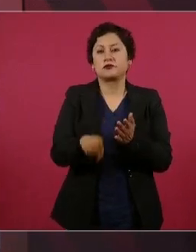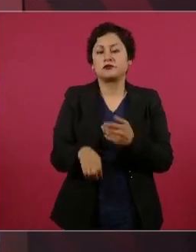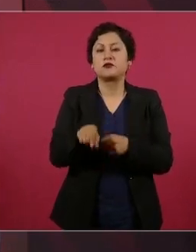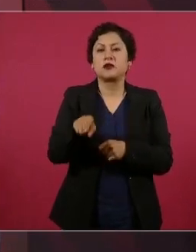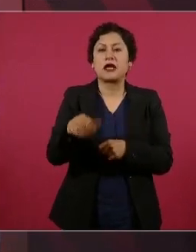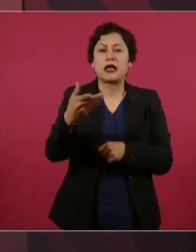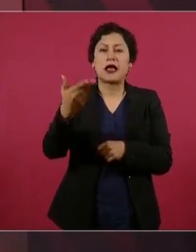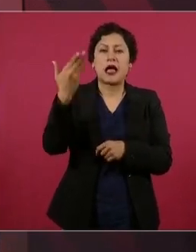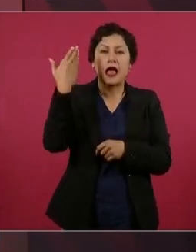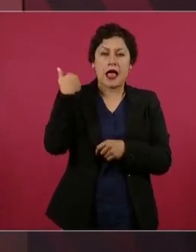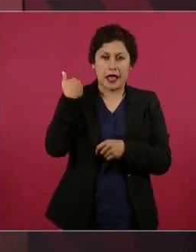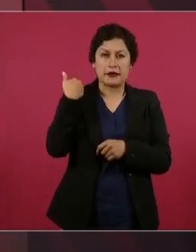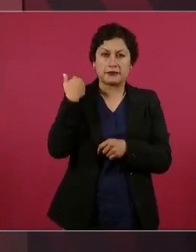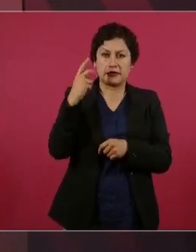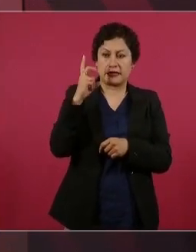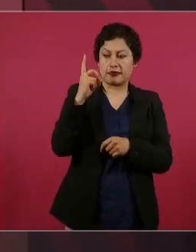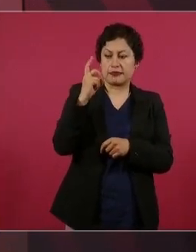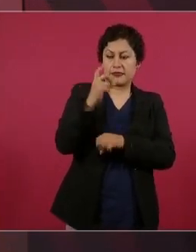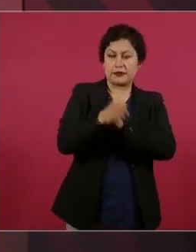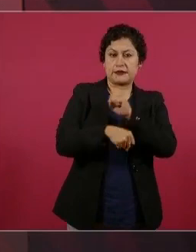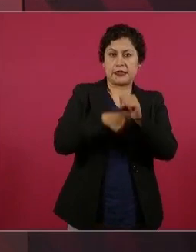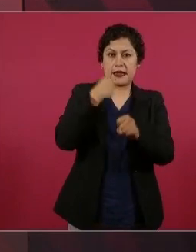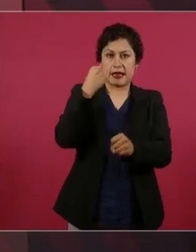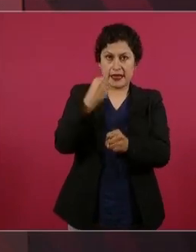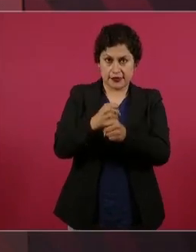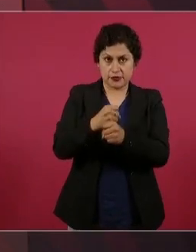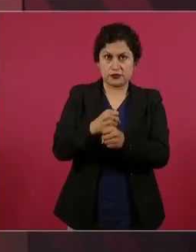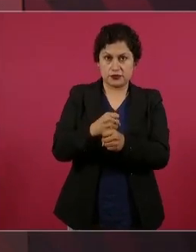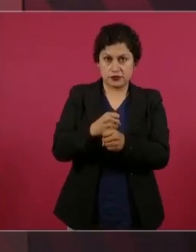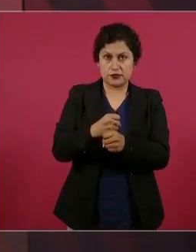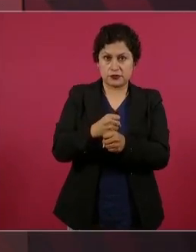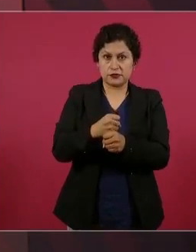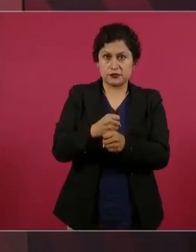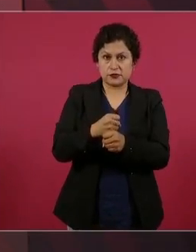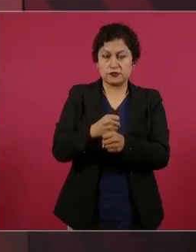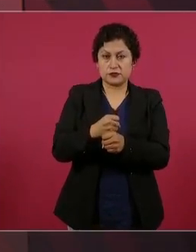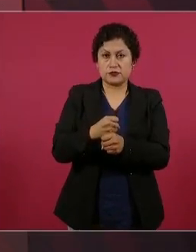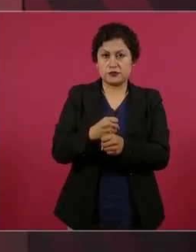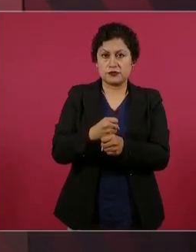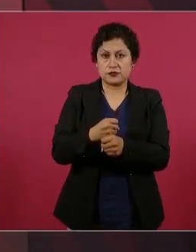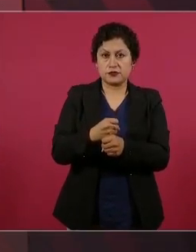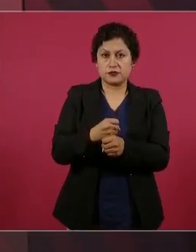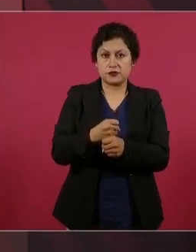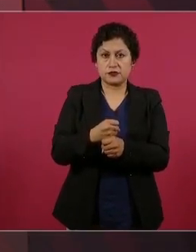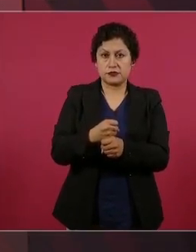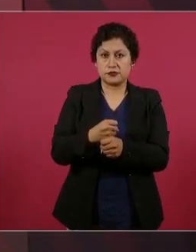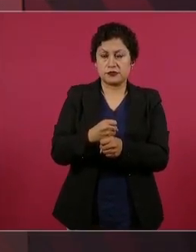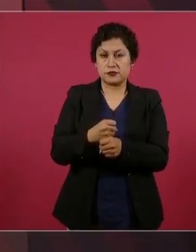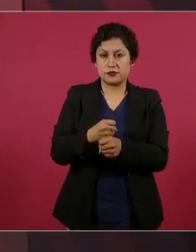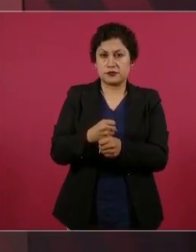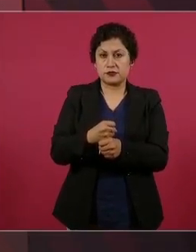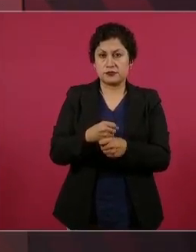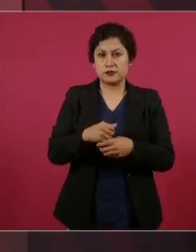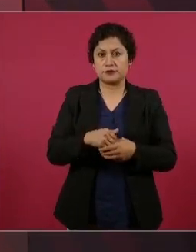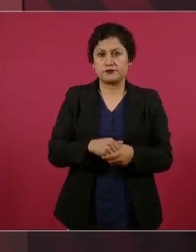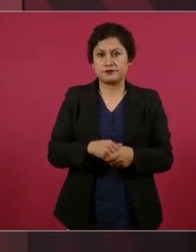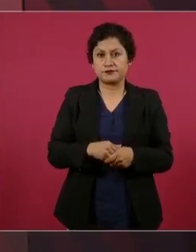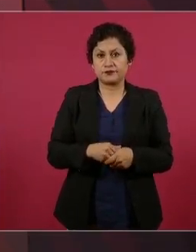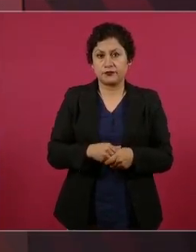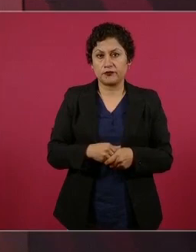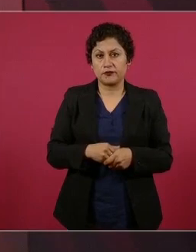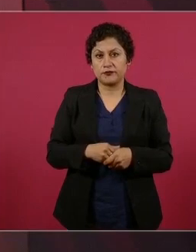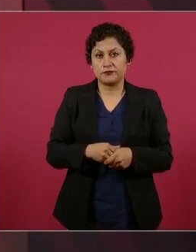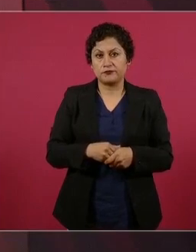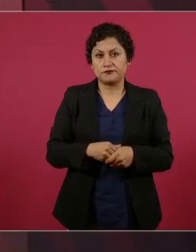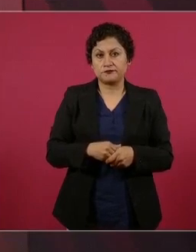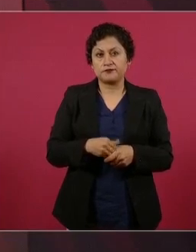Podían tener los 30 años, pero si no tenían más de